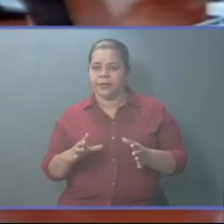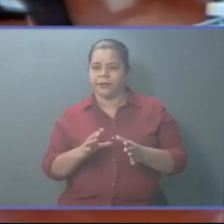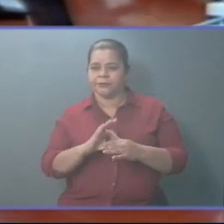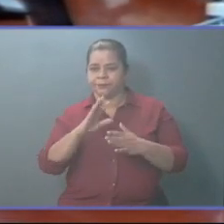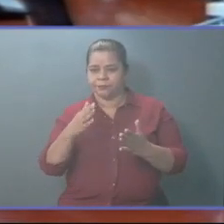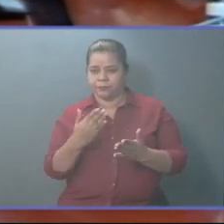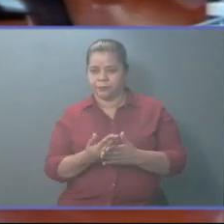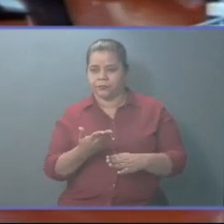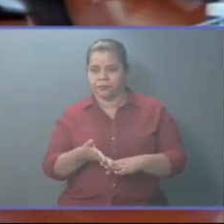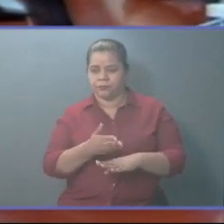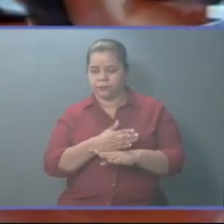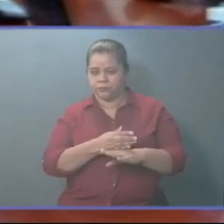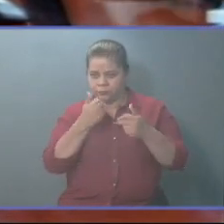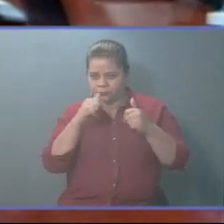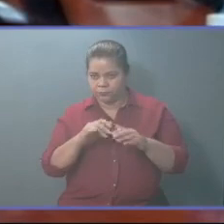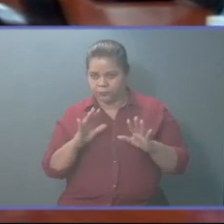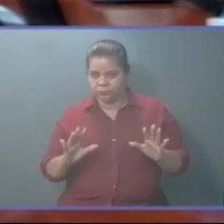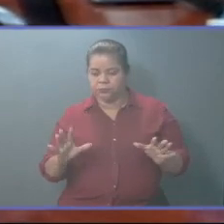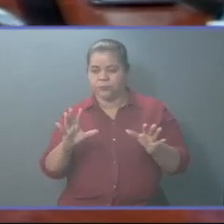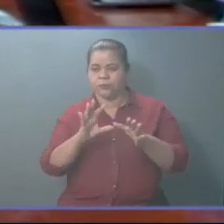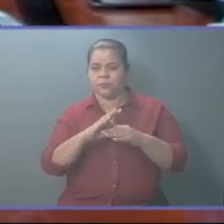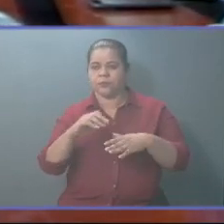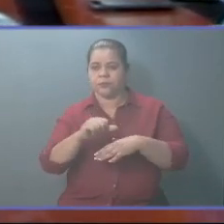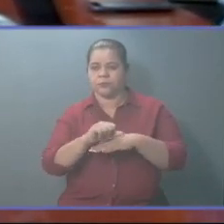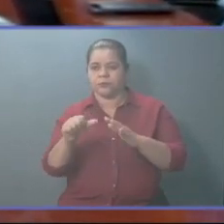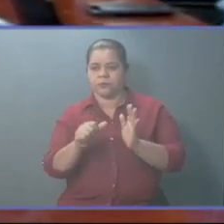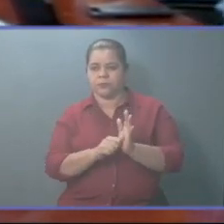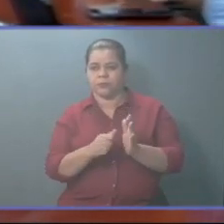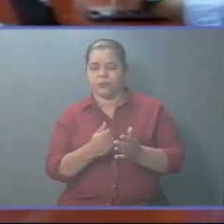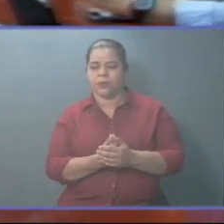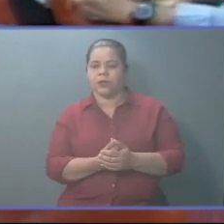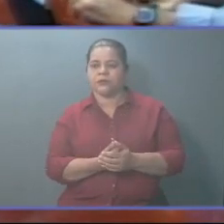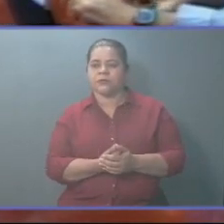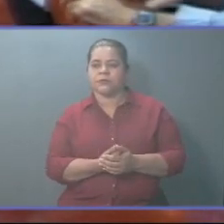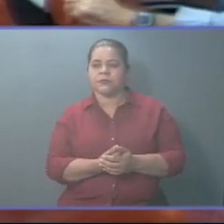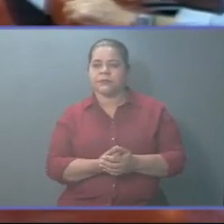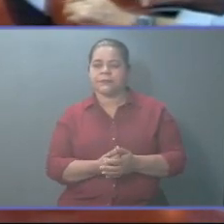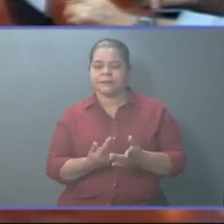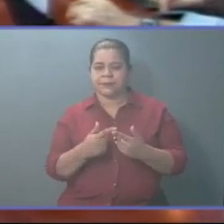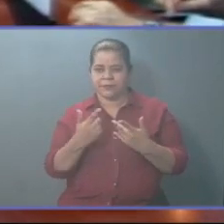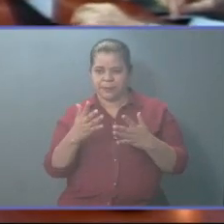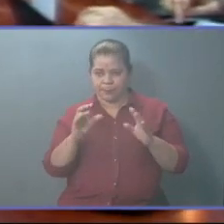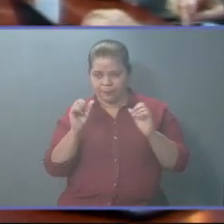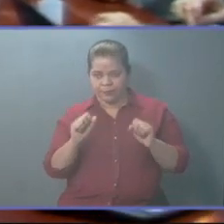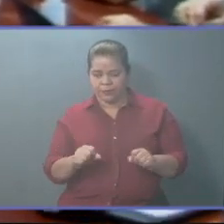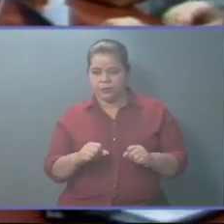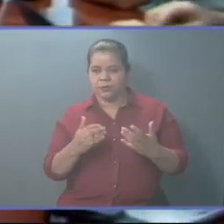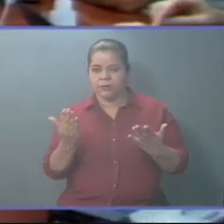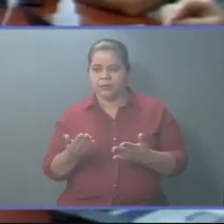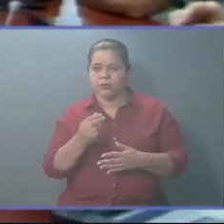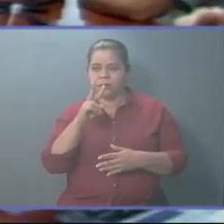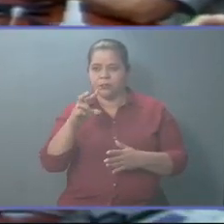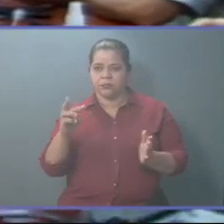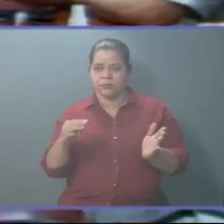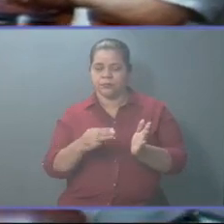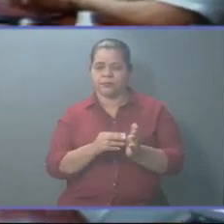cuando se aprobó en esta asamblea el que el gobierno pudiera gestionar 2.000 millones de